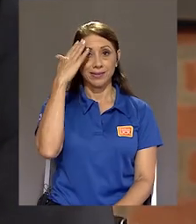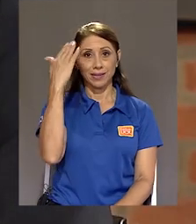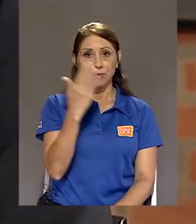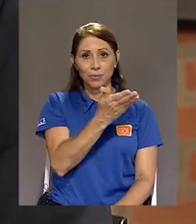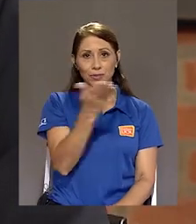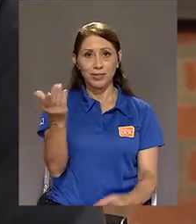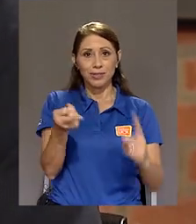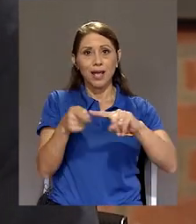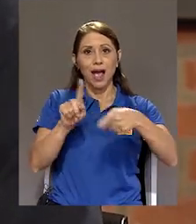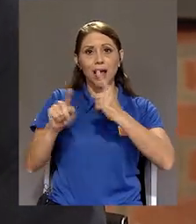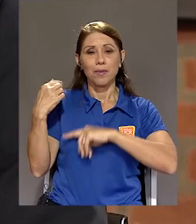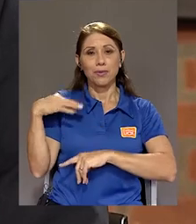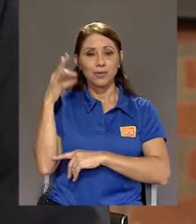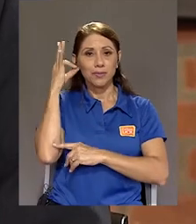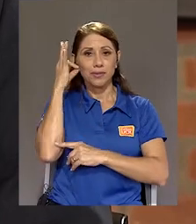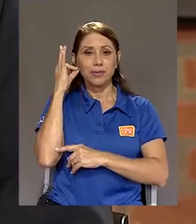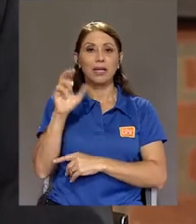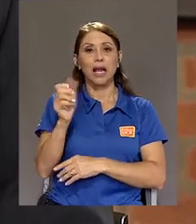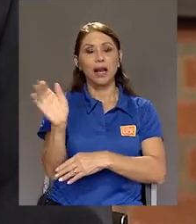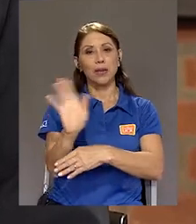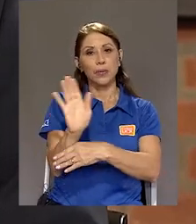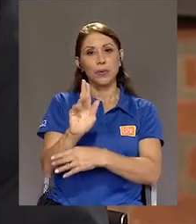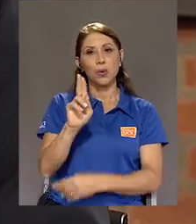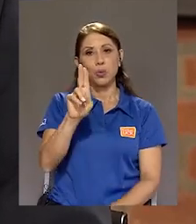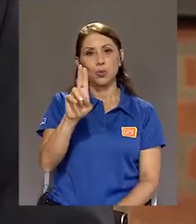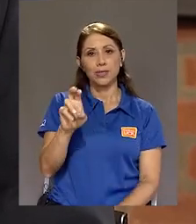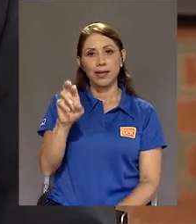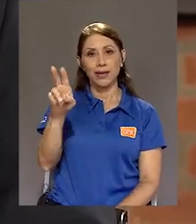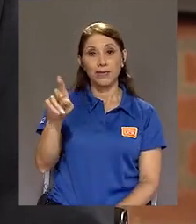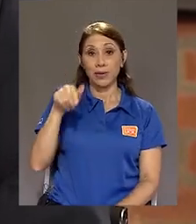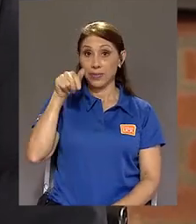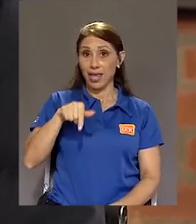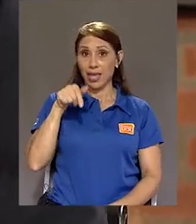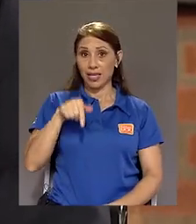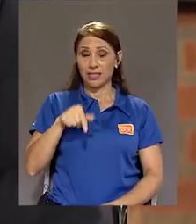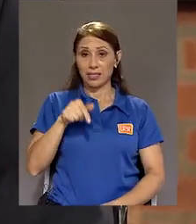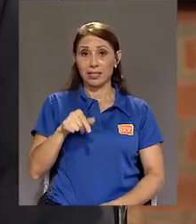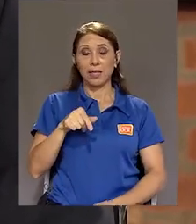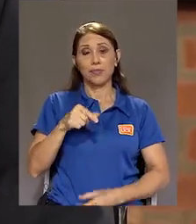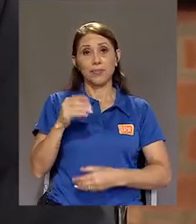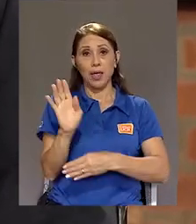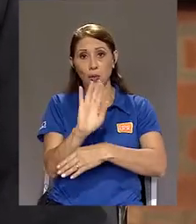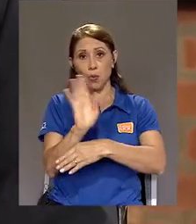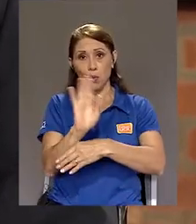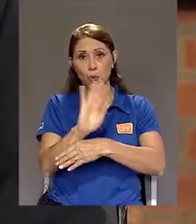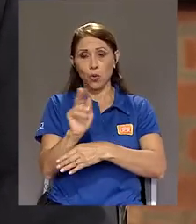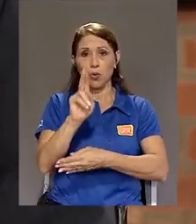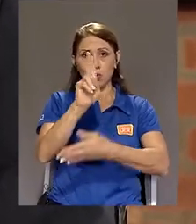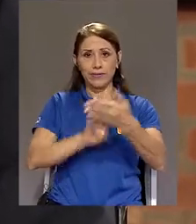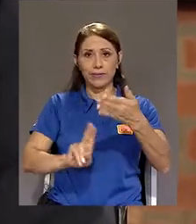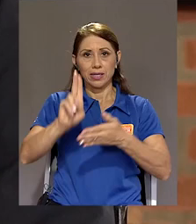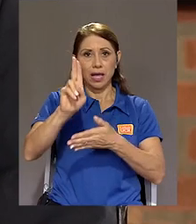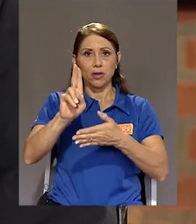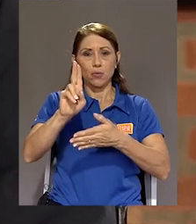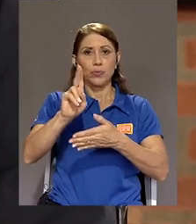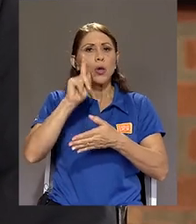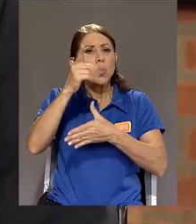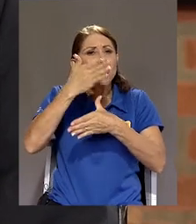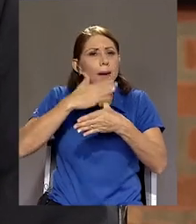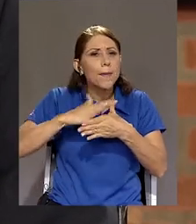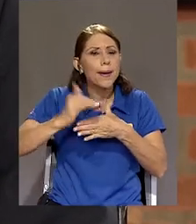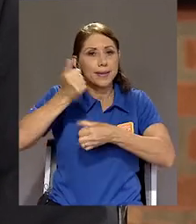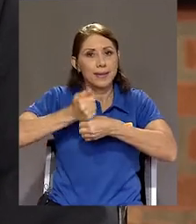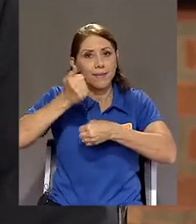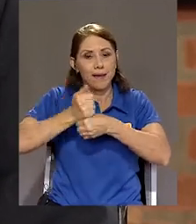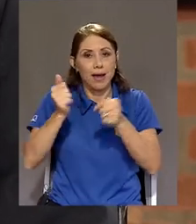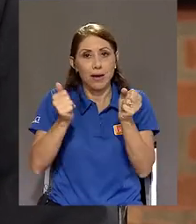Los saludamos, amigas y amigos de Canal UCR, este medio televisivo universitario que se paga